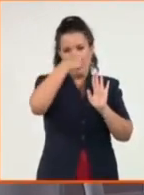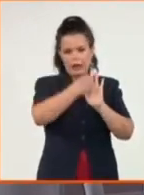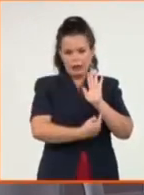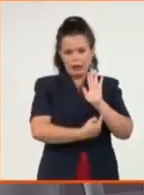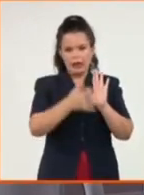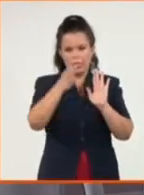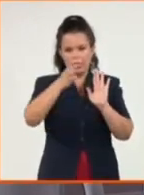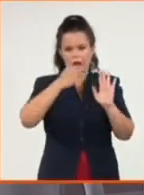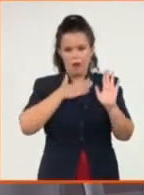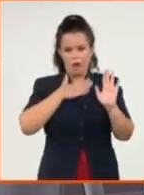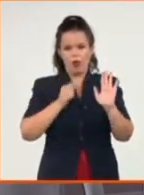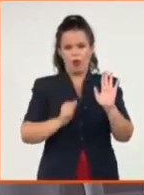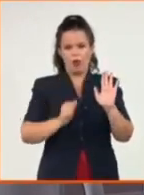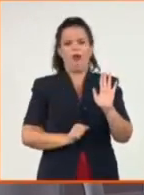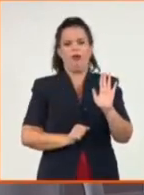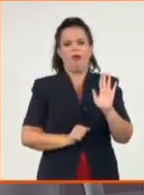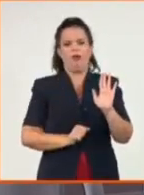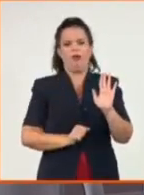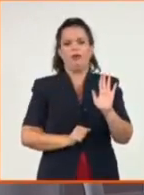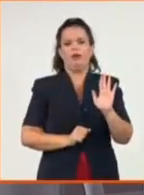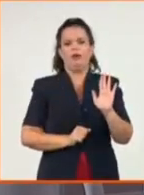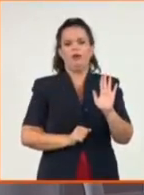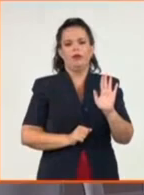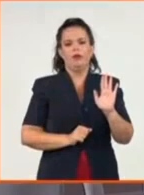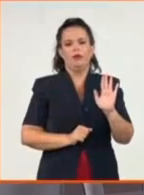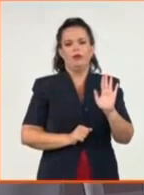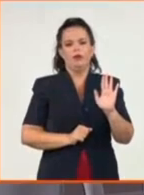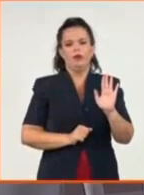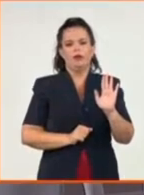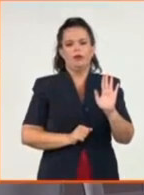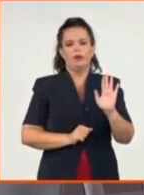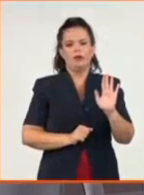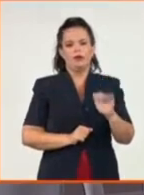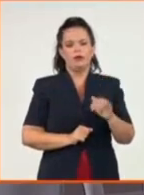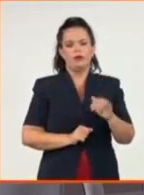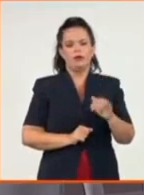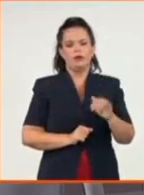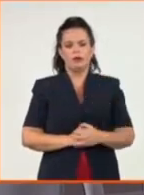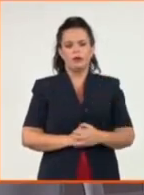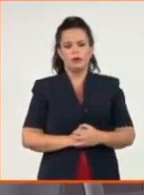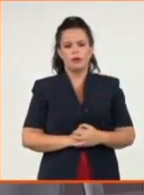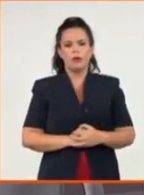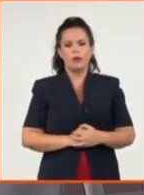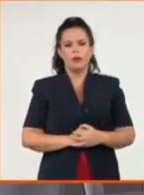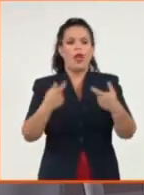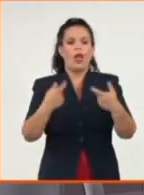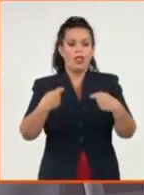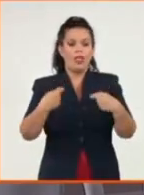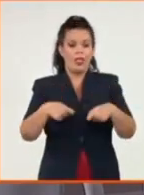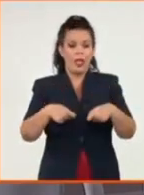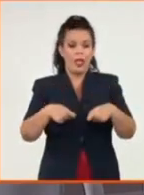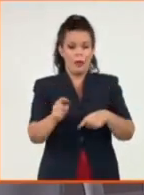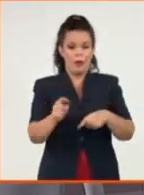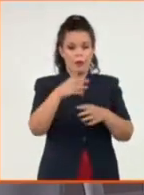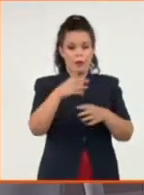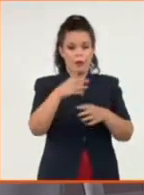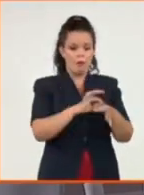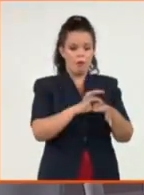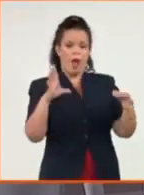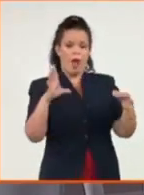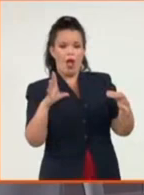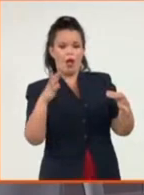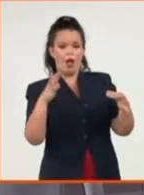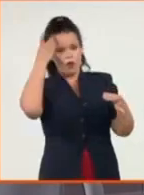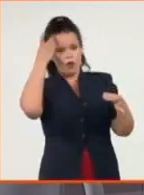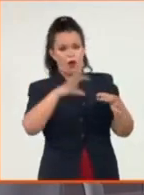instalar es decir los inversores deben desconectar ante fluctuaciones de tensión de la red eléctrica también tiene un grupo de protecciones eléctricas